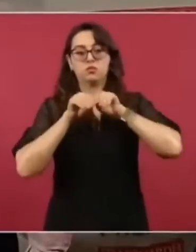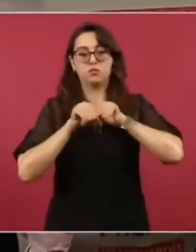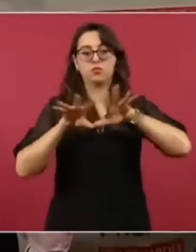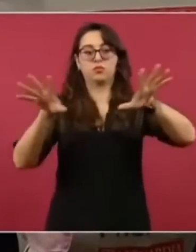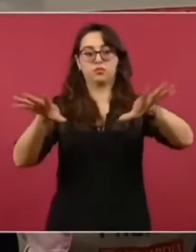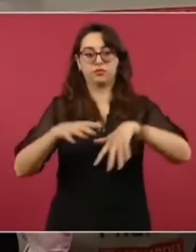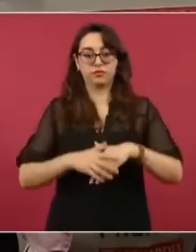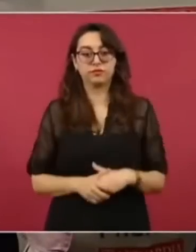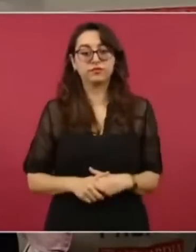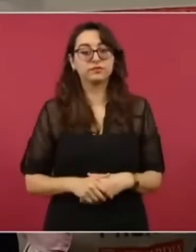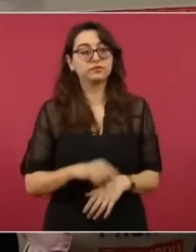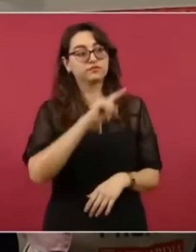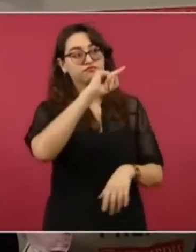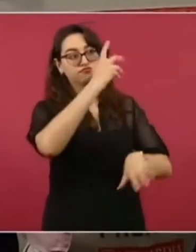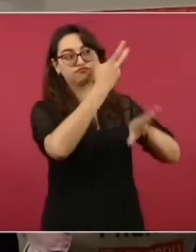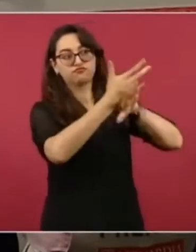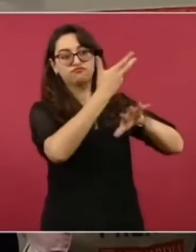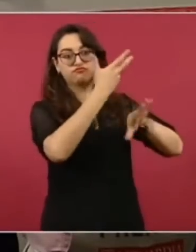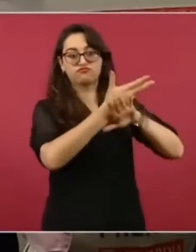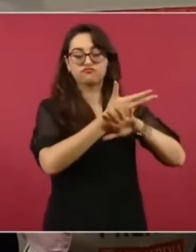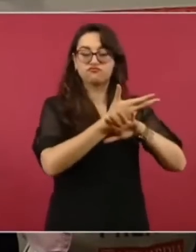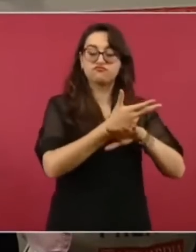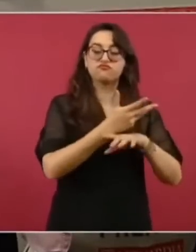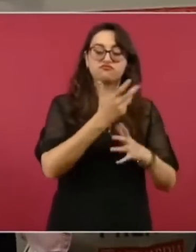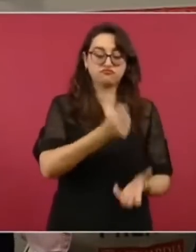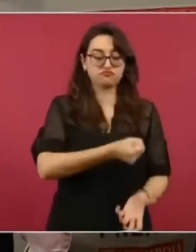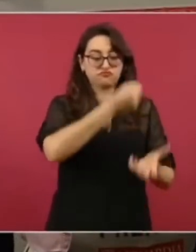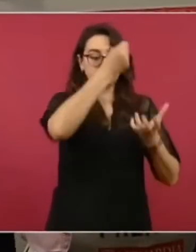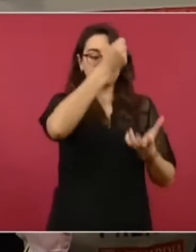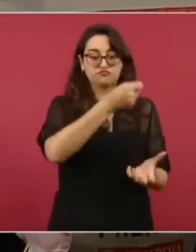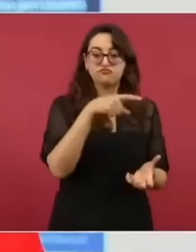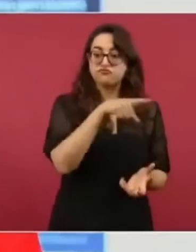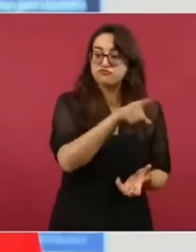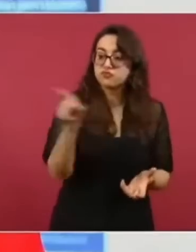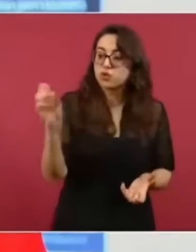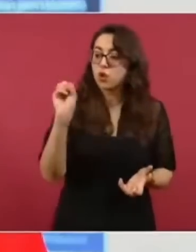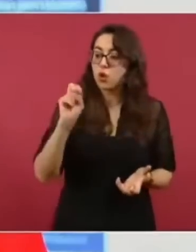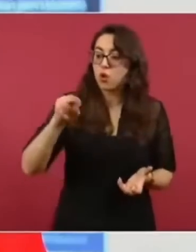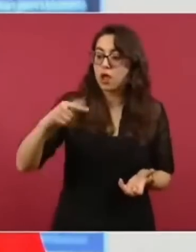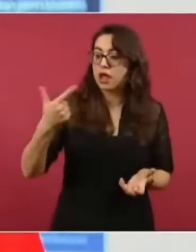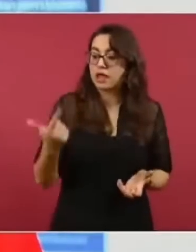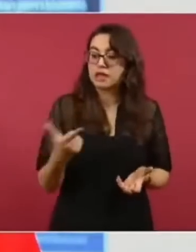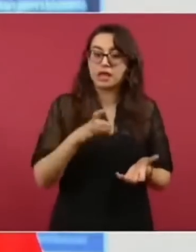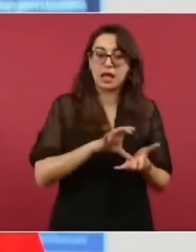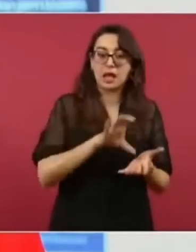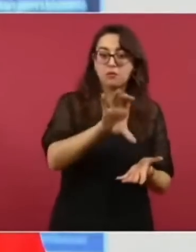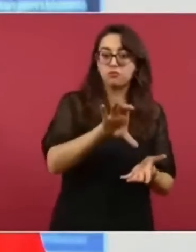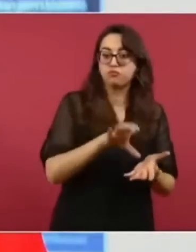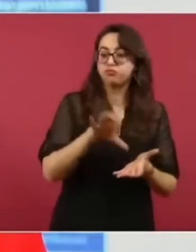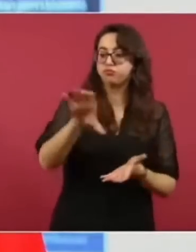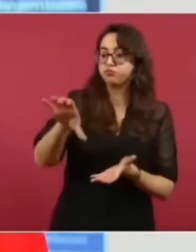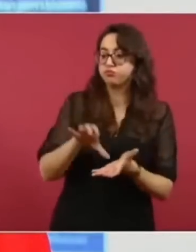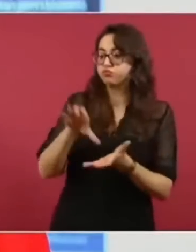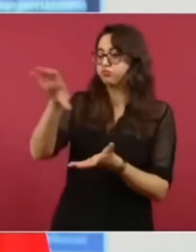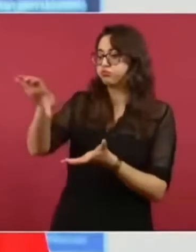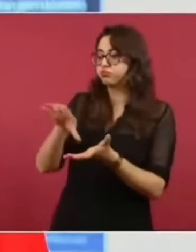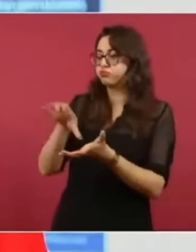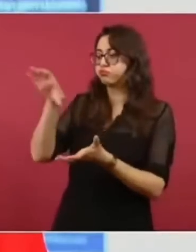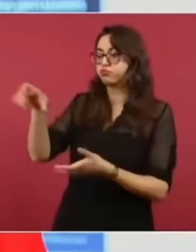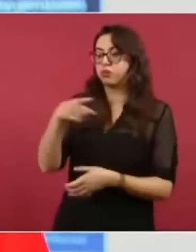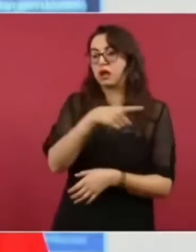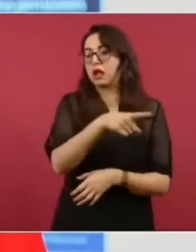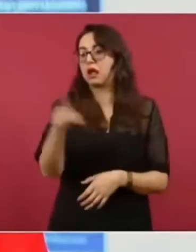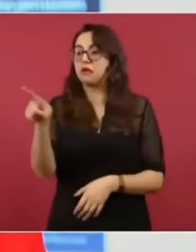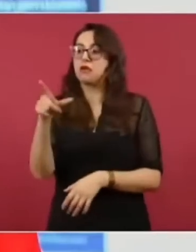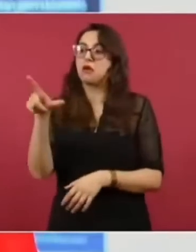"Estados Unidos aumenta fondos a organizaciones no gubernamentales consideradas golpistas por la